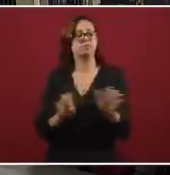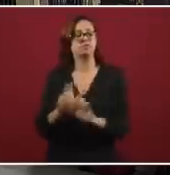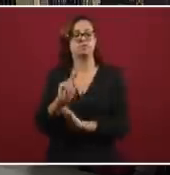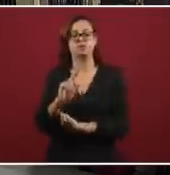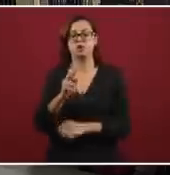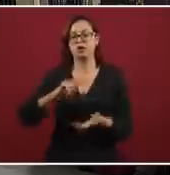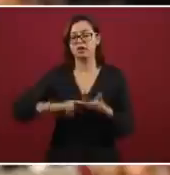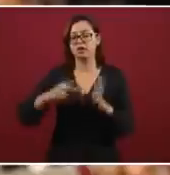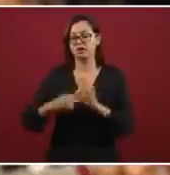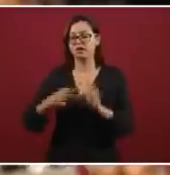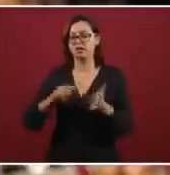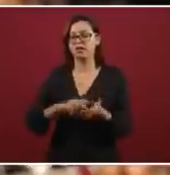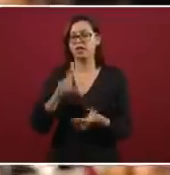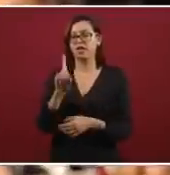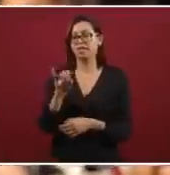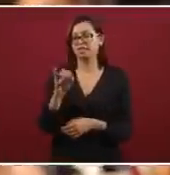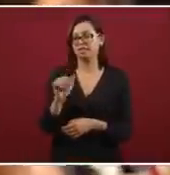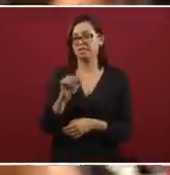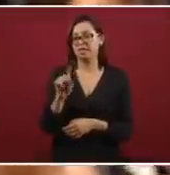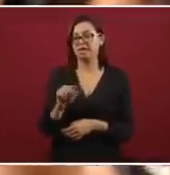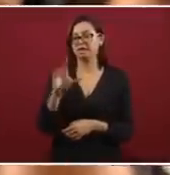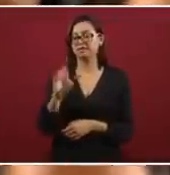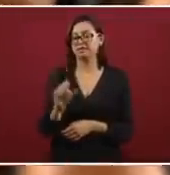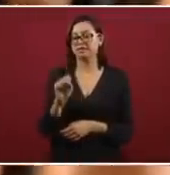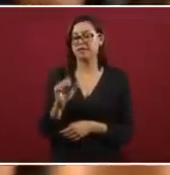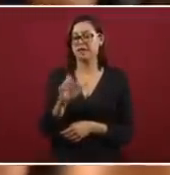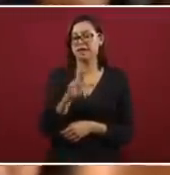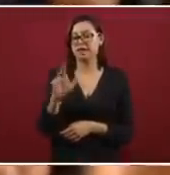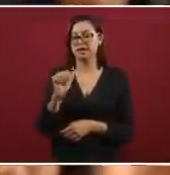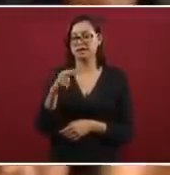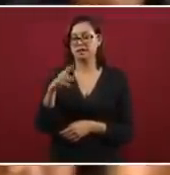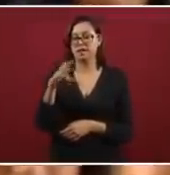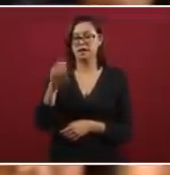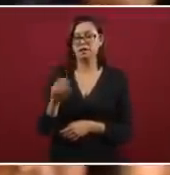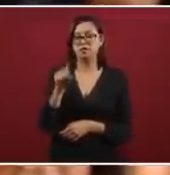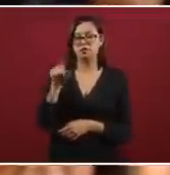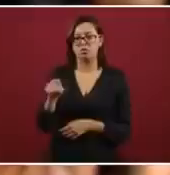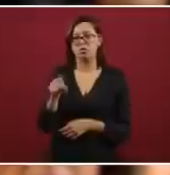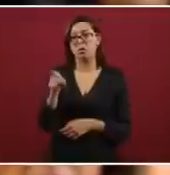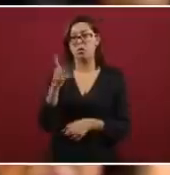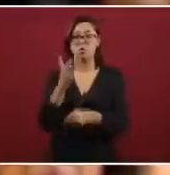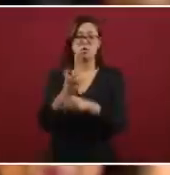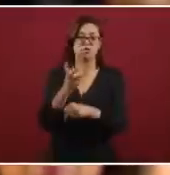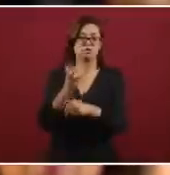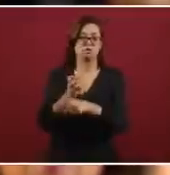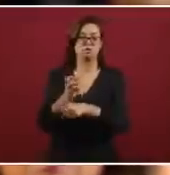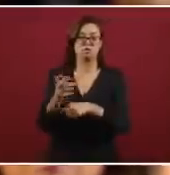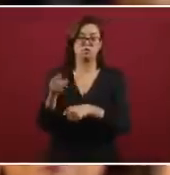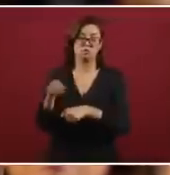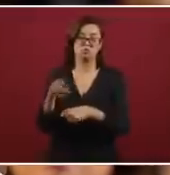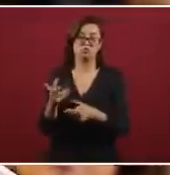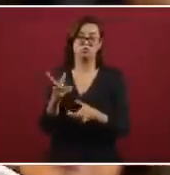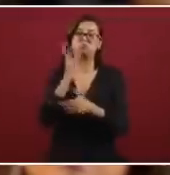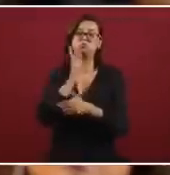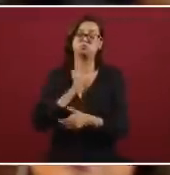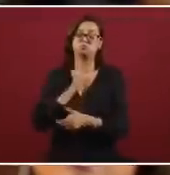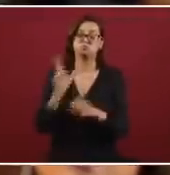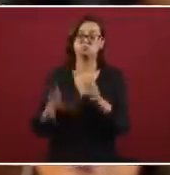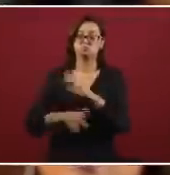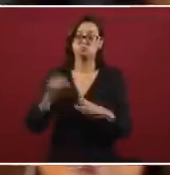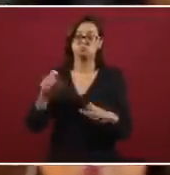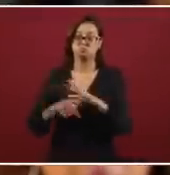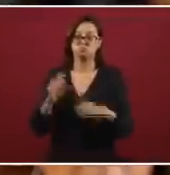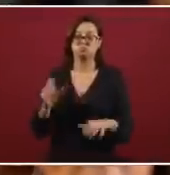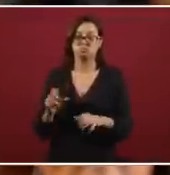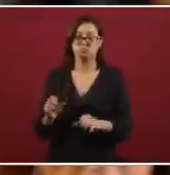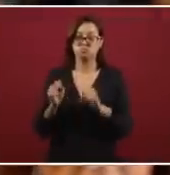llevó a México y la producción petrolera, cerca, lo hizo el quinto productor mundial, el cuarto o quinto productor mundial, y un abastecedor seguro, el